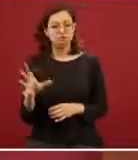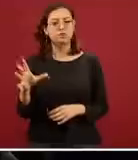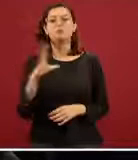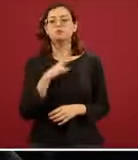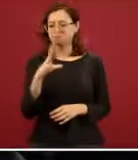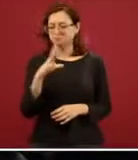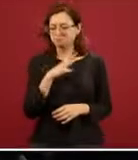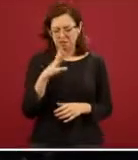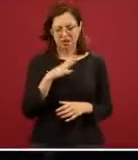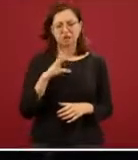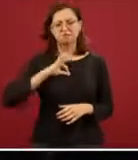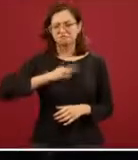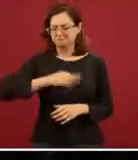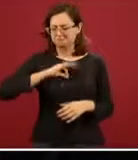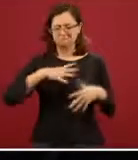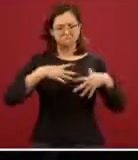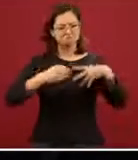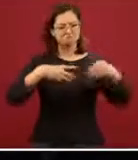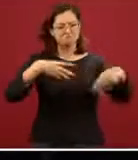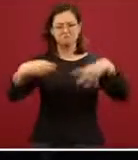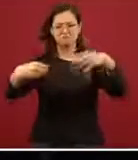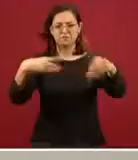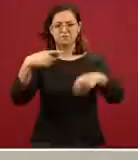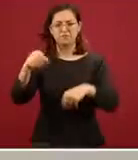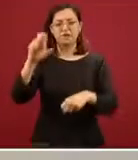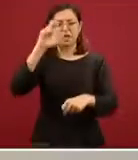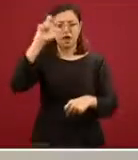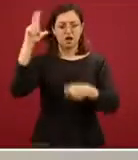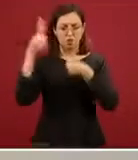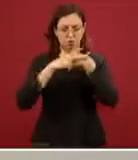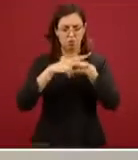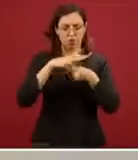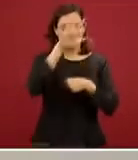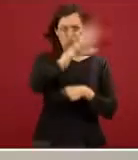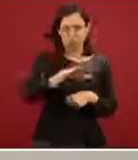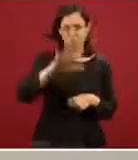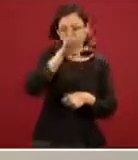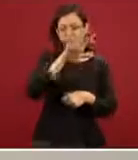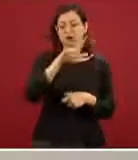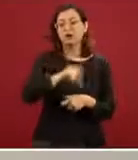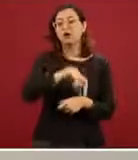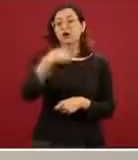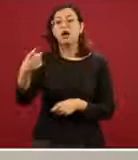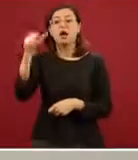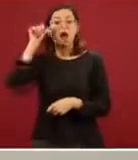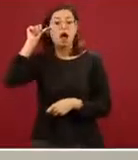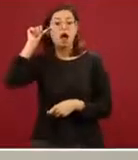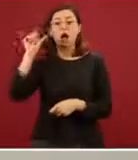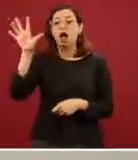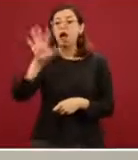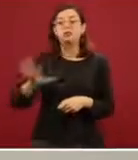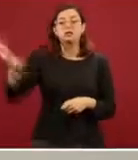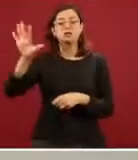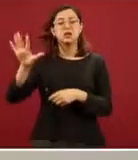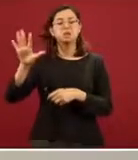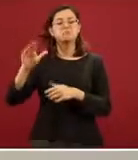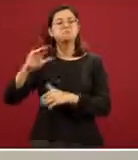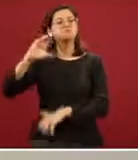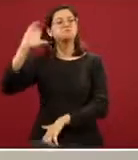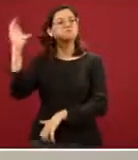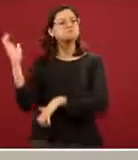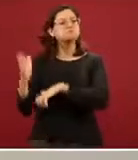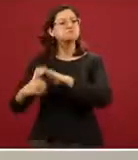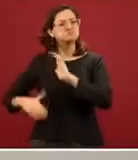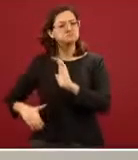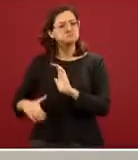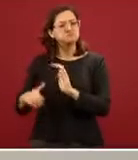continente europeo. En Asia está ya en una clara terminación, todavía hay